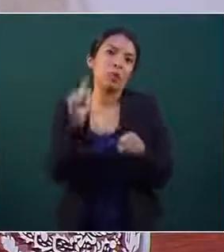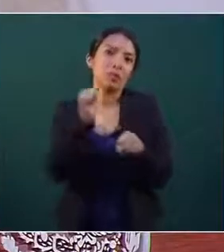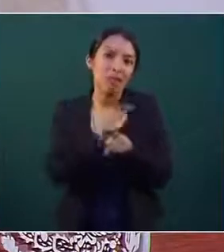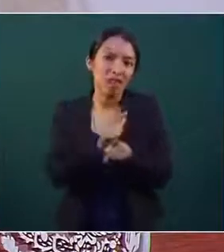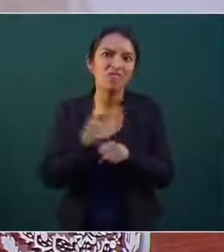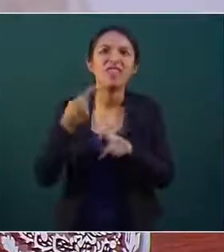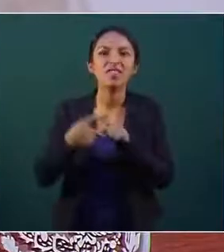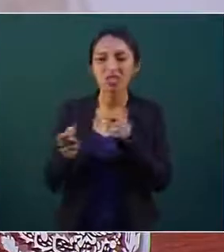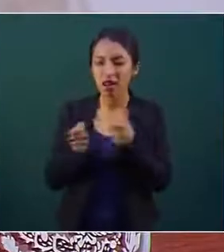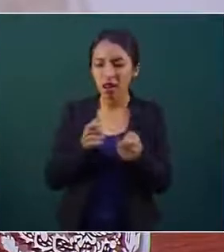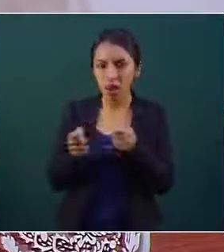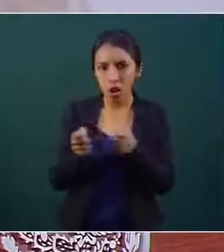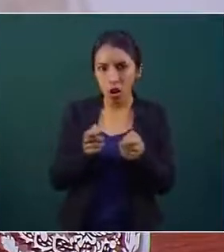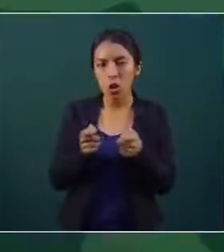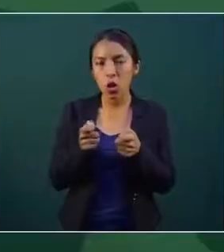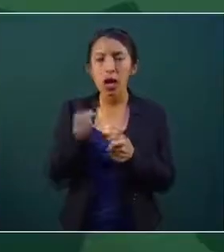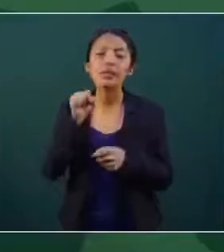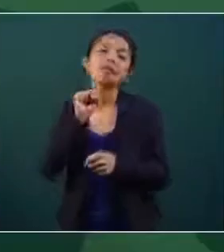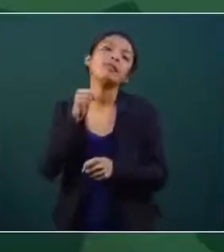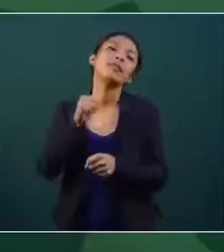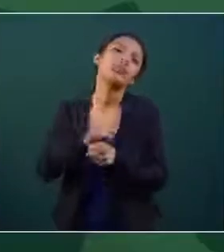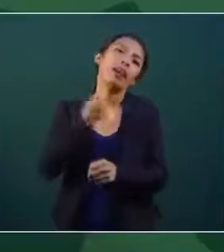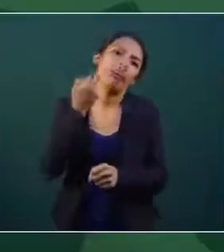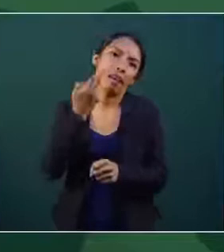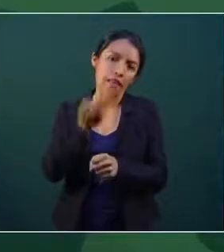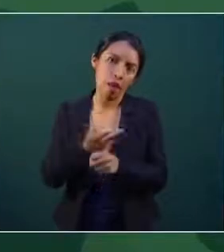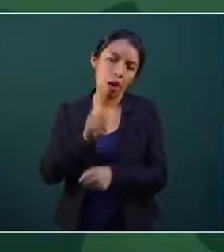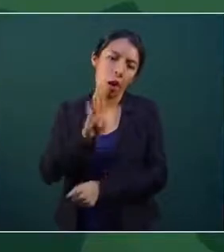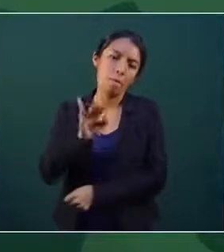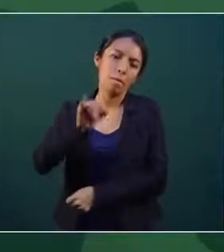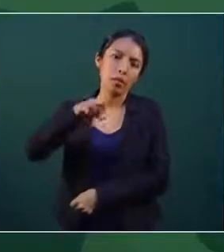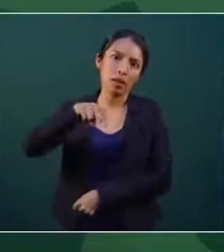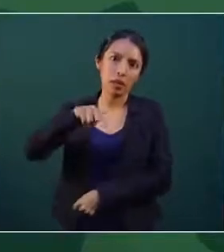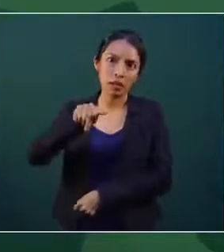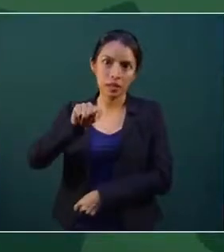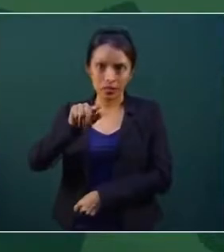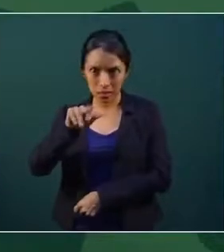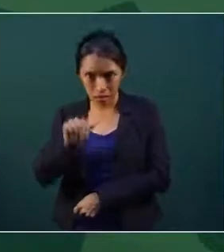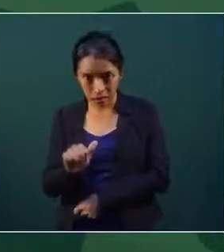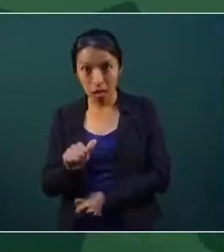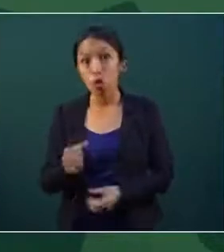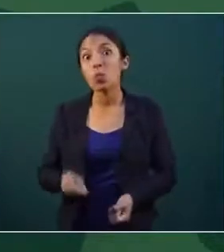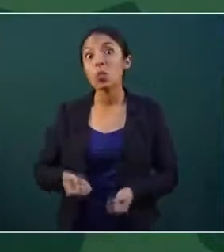la Secretaría de Bienestar. La suma de un poco más de